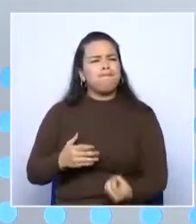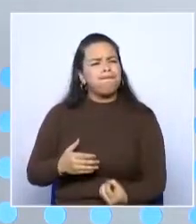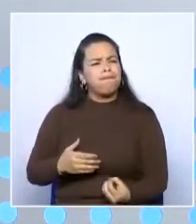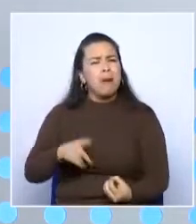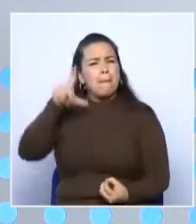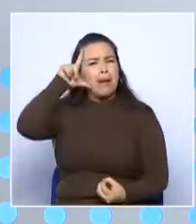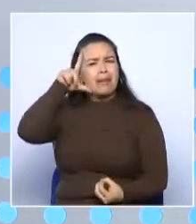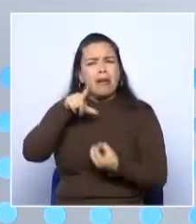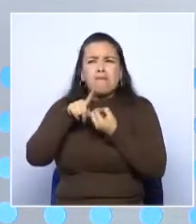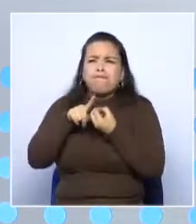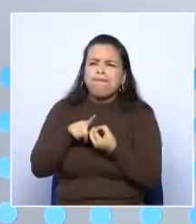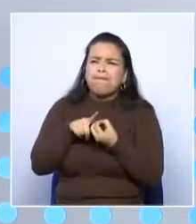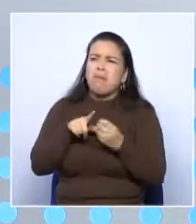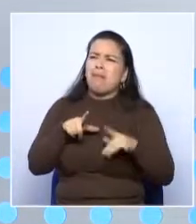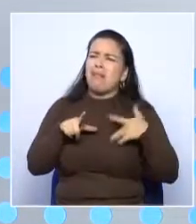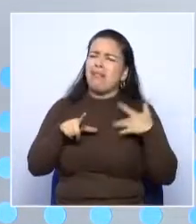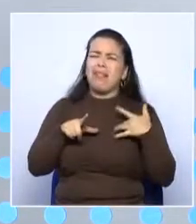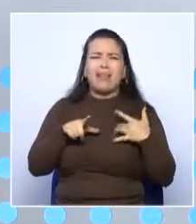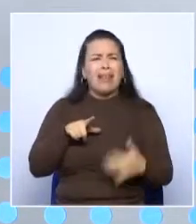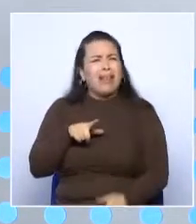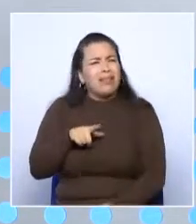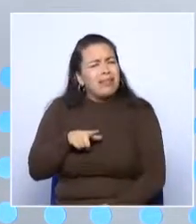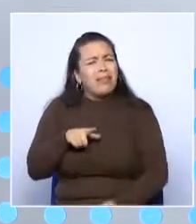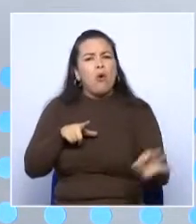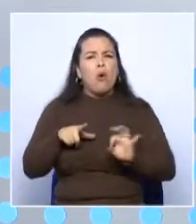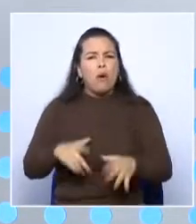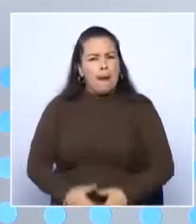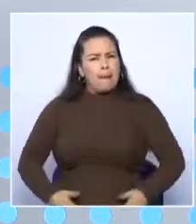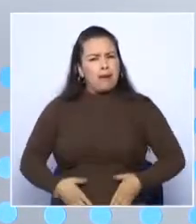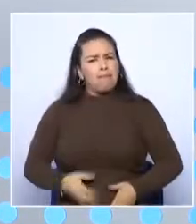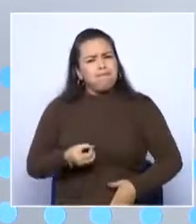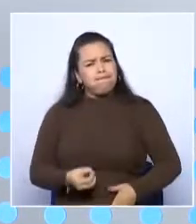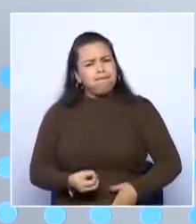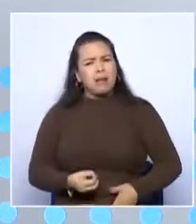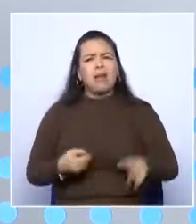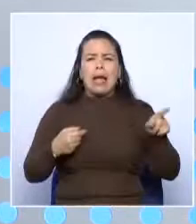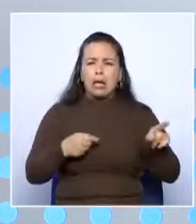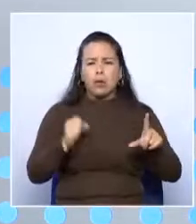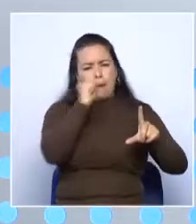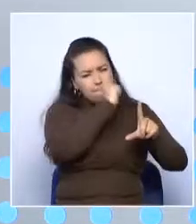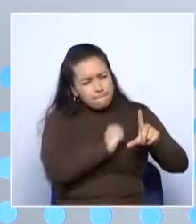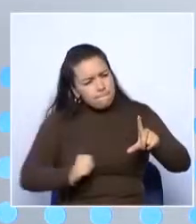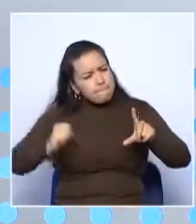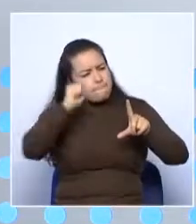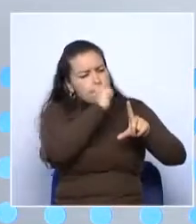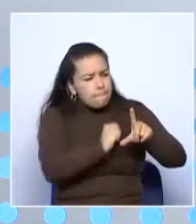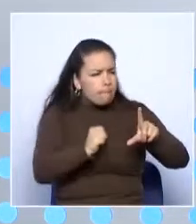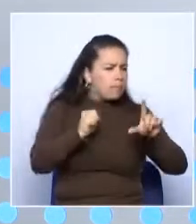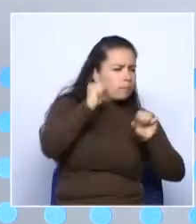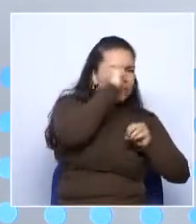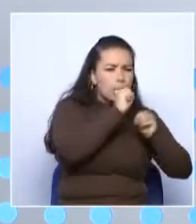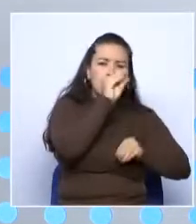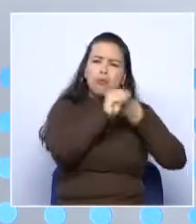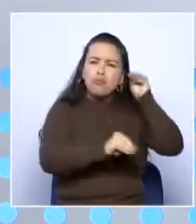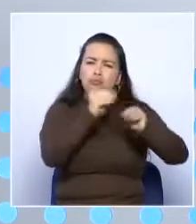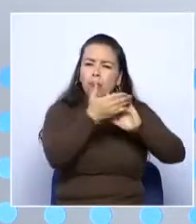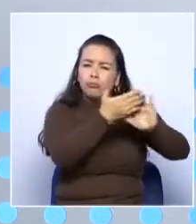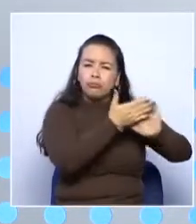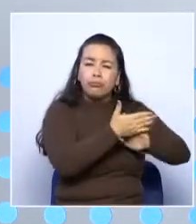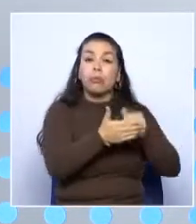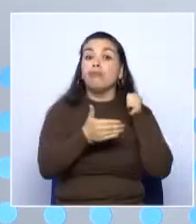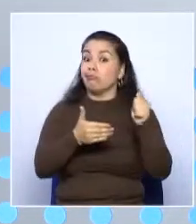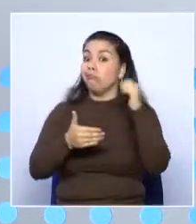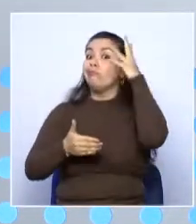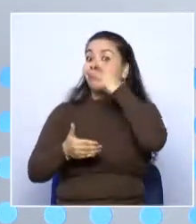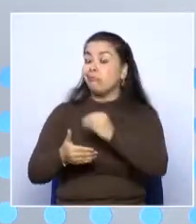la vagina o un bulto en la pelvis, ¿sí? Y todo eso se valora con esa ecografía y se hacen reconstrucciones muy bonitas.